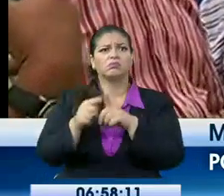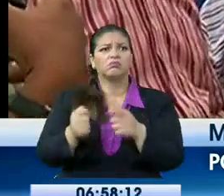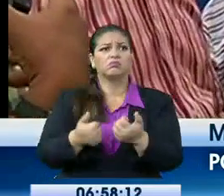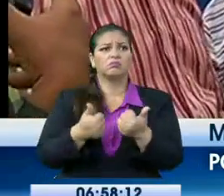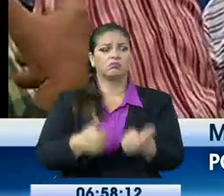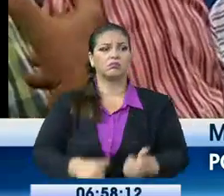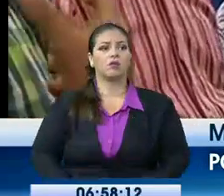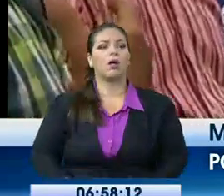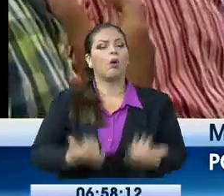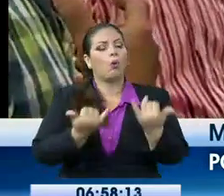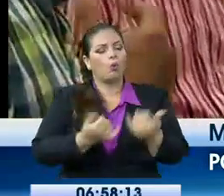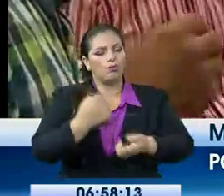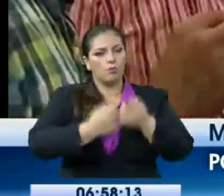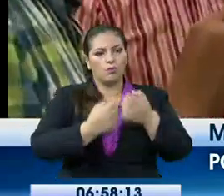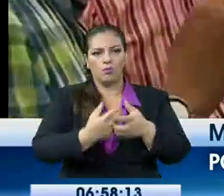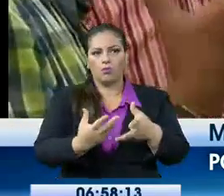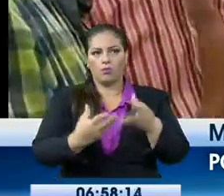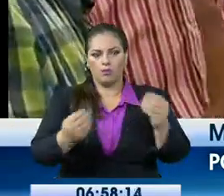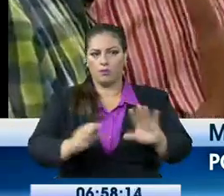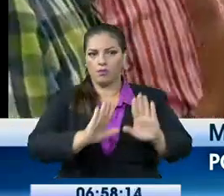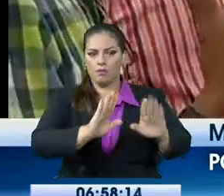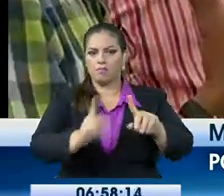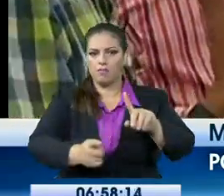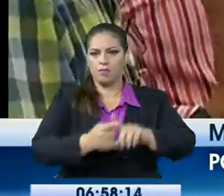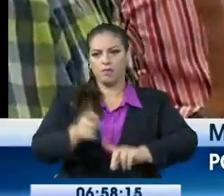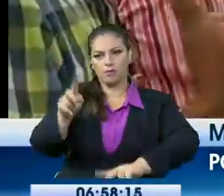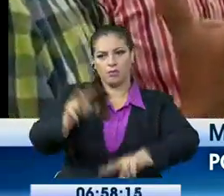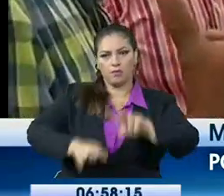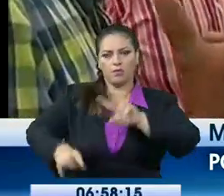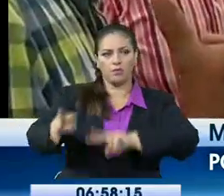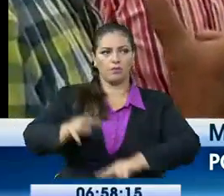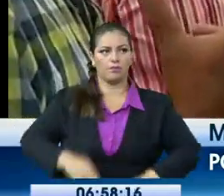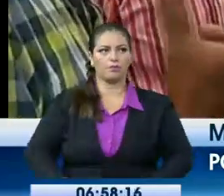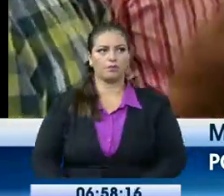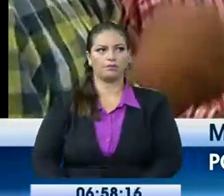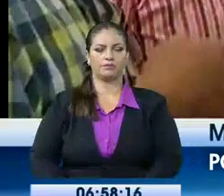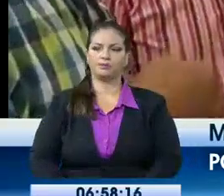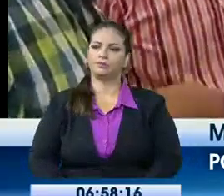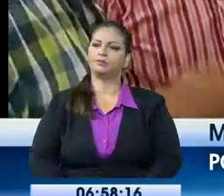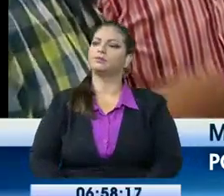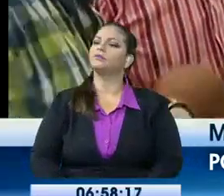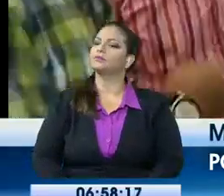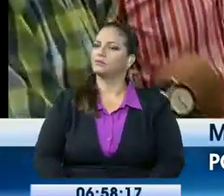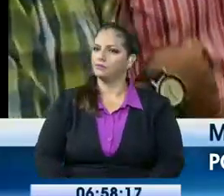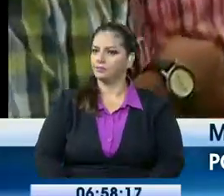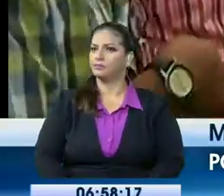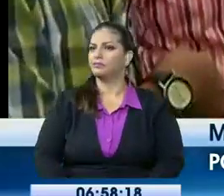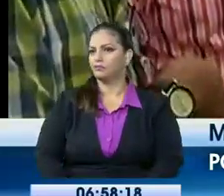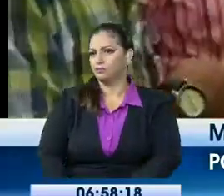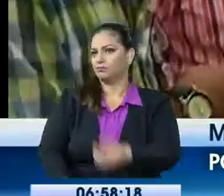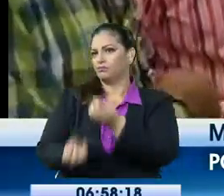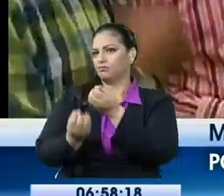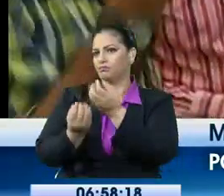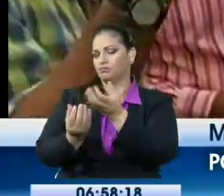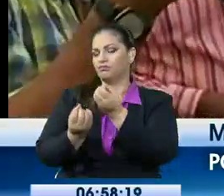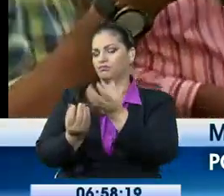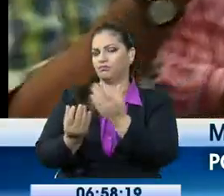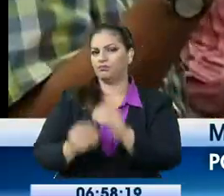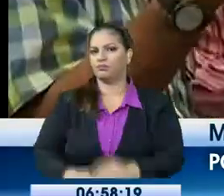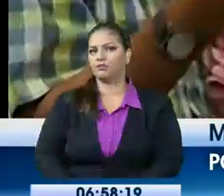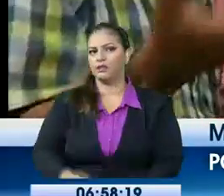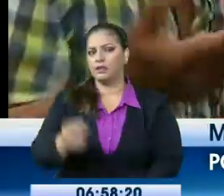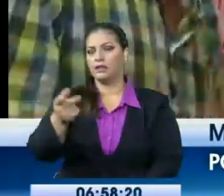medida. Vamos, una vez que analicemos el parcial, analizamos. Señor Dalama, aspectos complementarios que todavía no están implementados, entonces. Eso es la